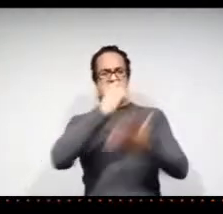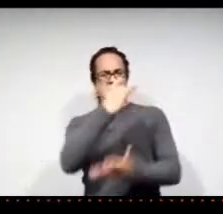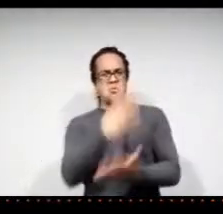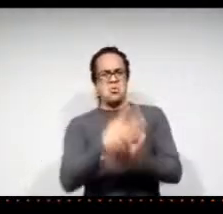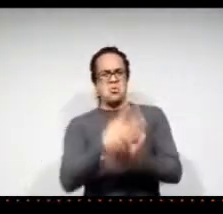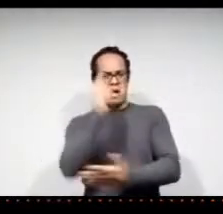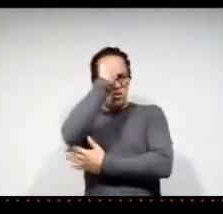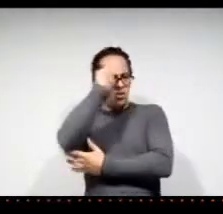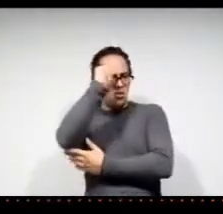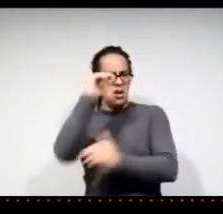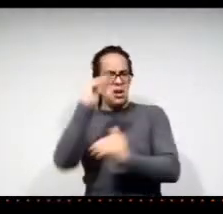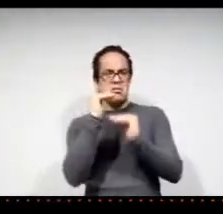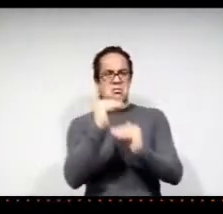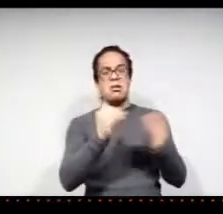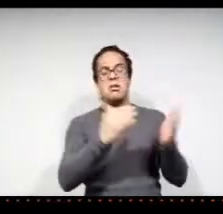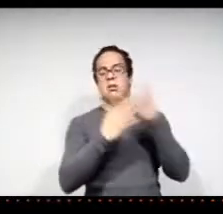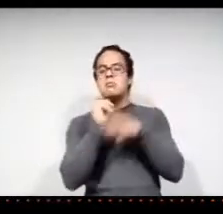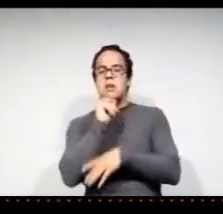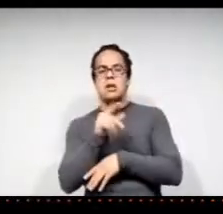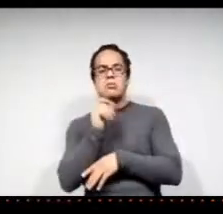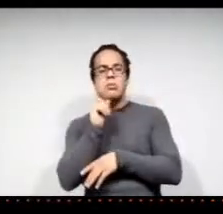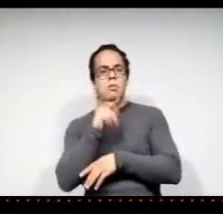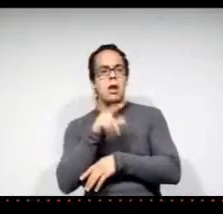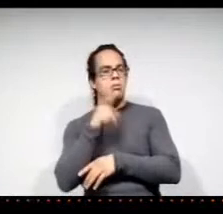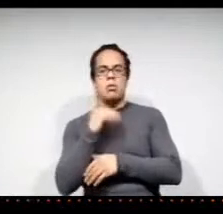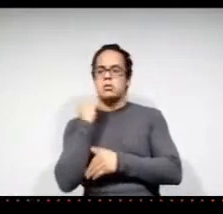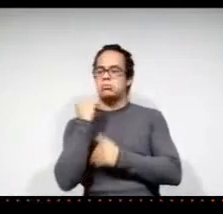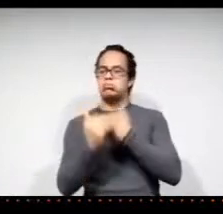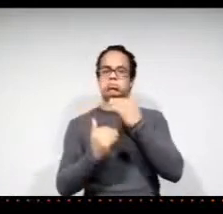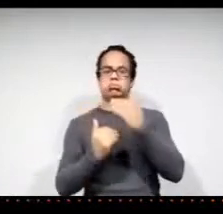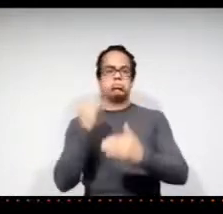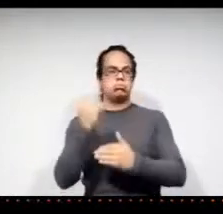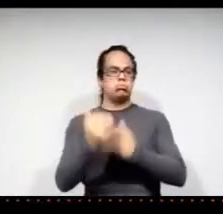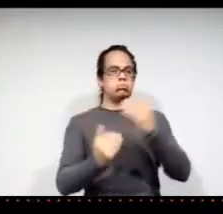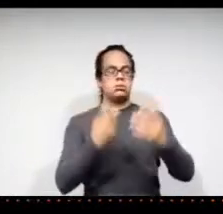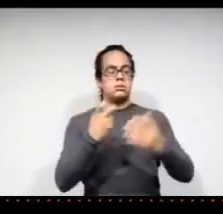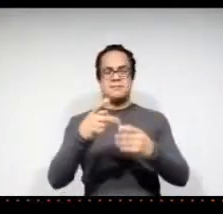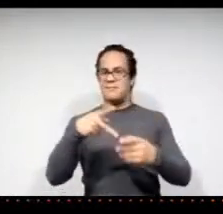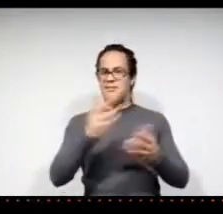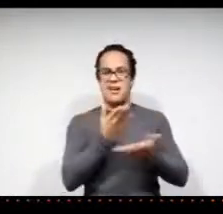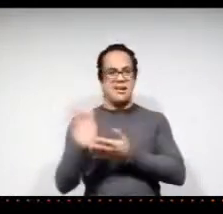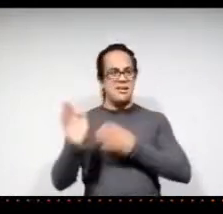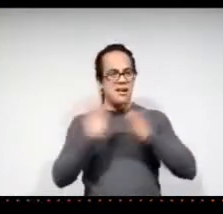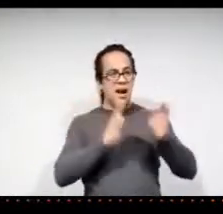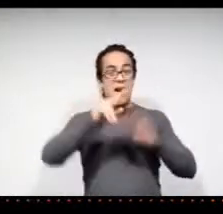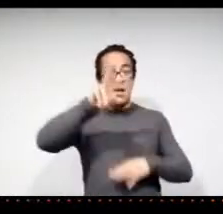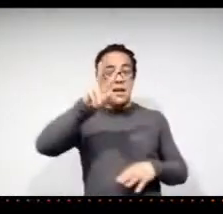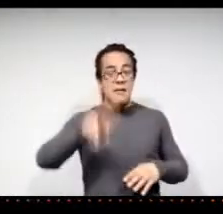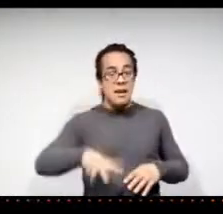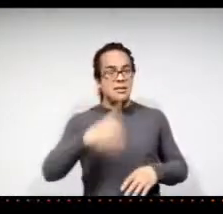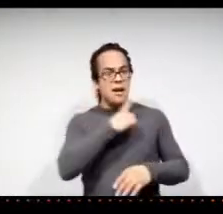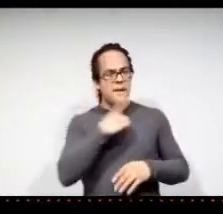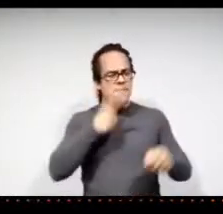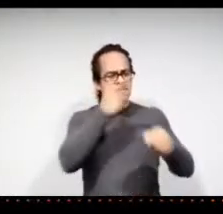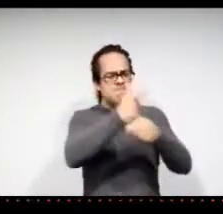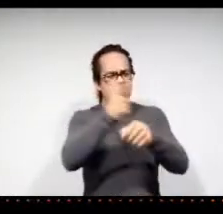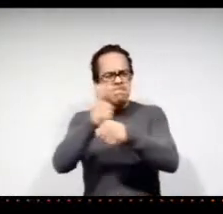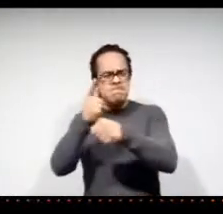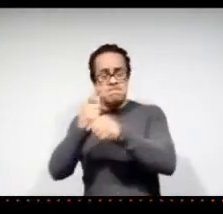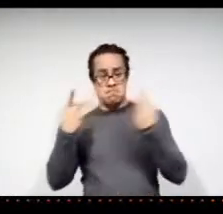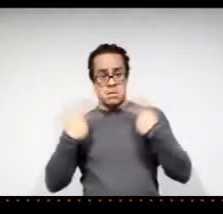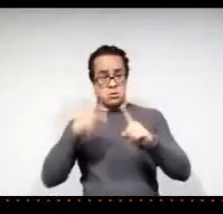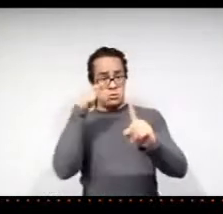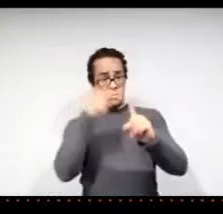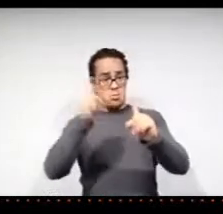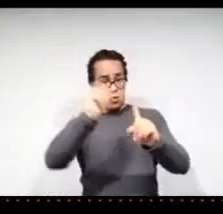más repetitivos, ¿verdad? Que verdaderamente evaluar las evidencias de que la persona tiene la competencia